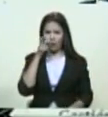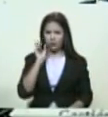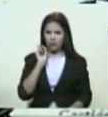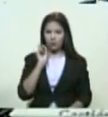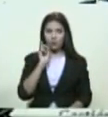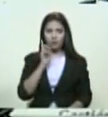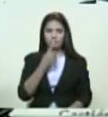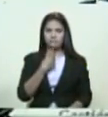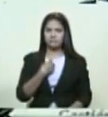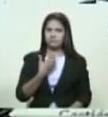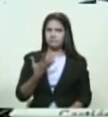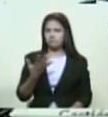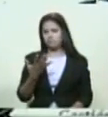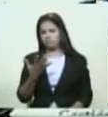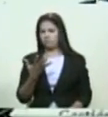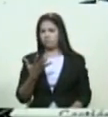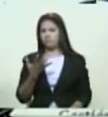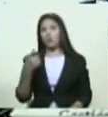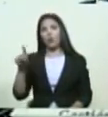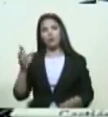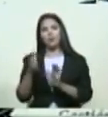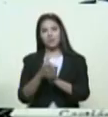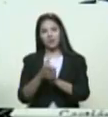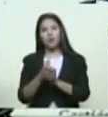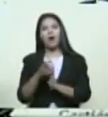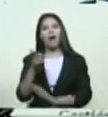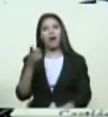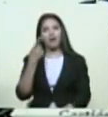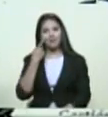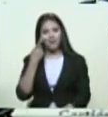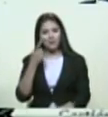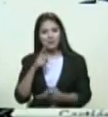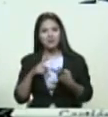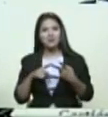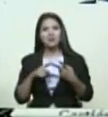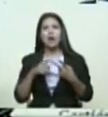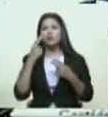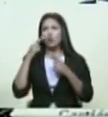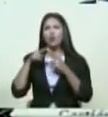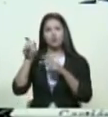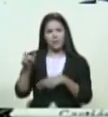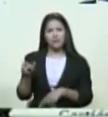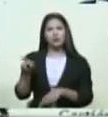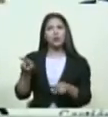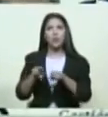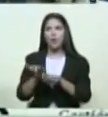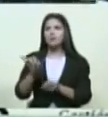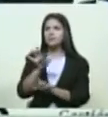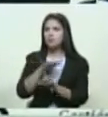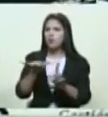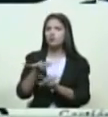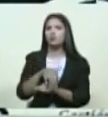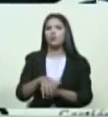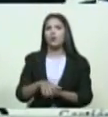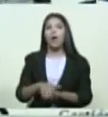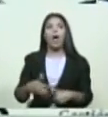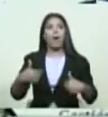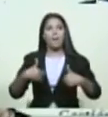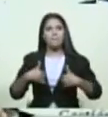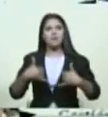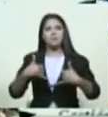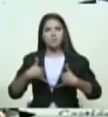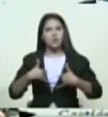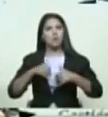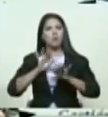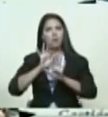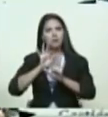dirán, a un amigo mío le pasó eso, a un conocido mío le pasó algo así, o alguien dirá, a mí mismo me pasó algo